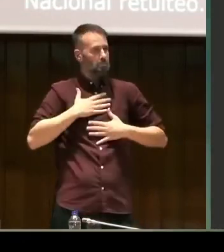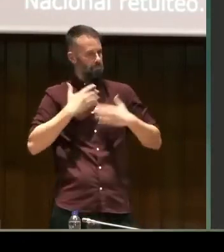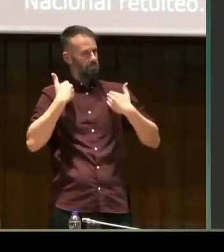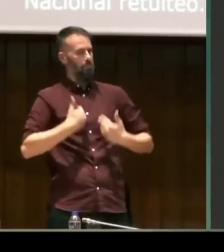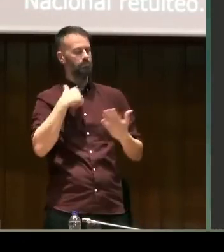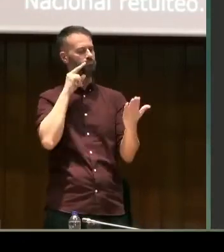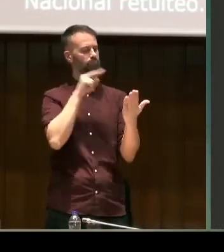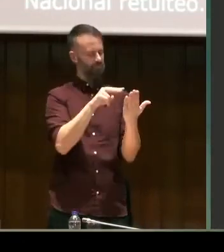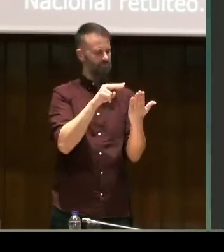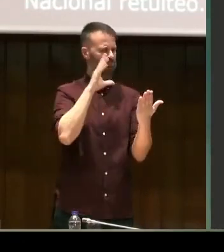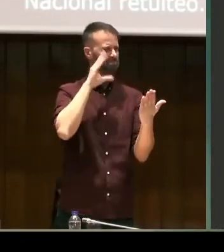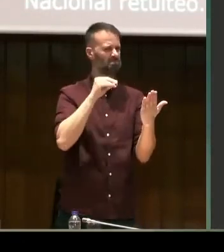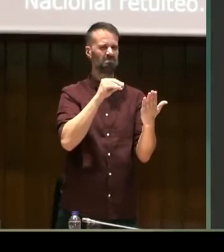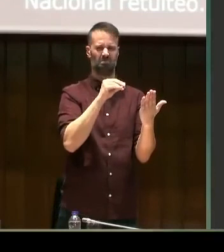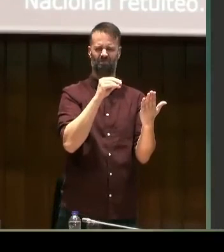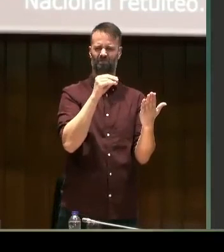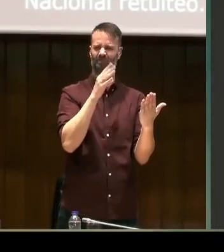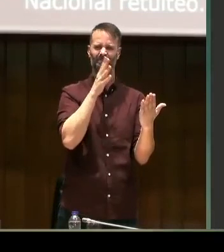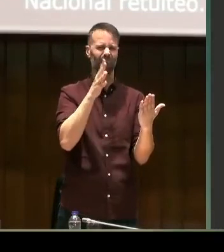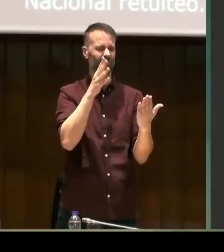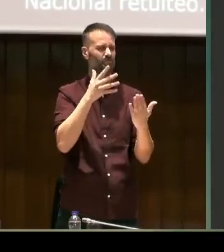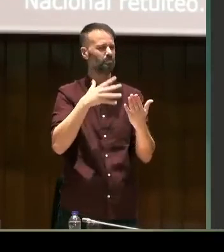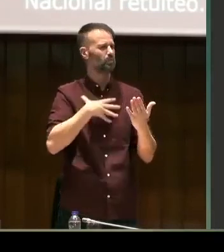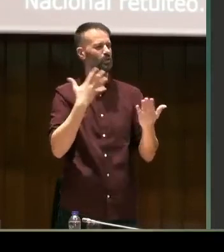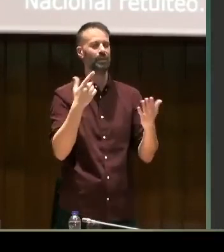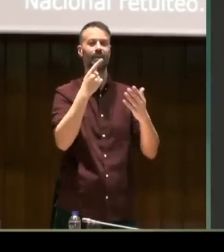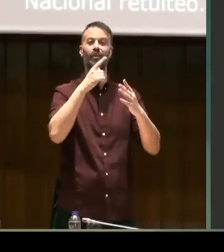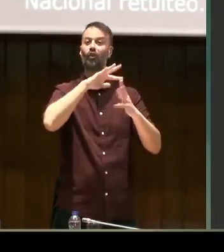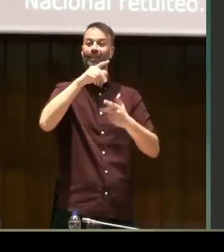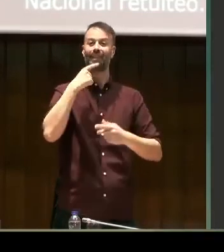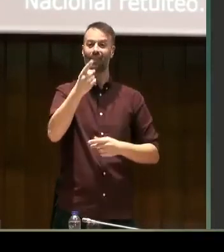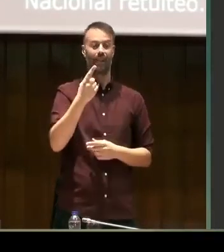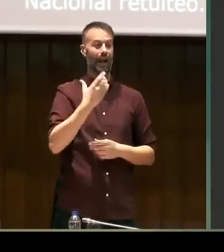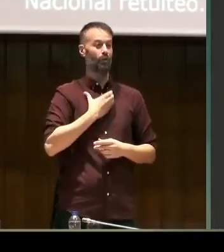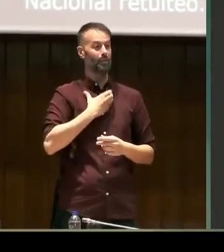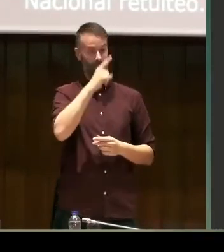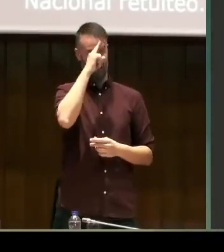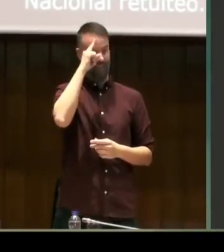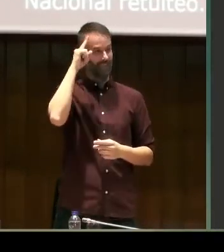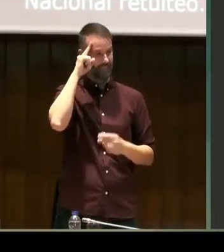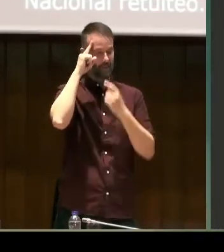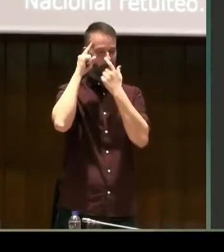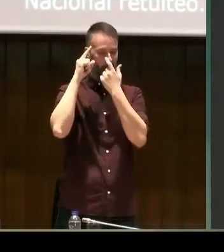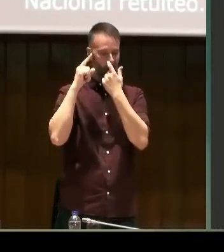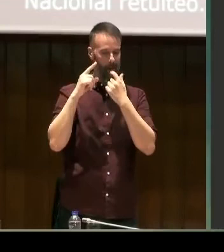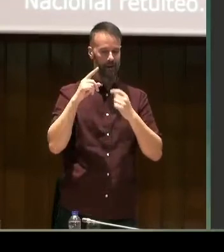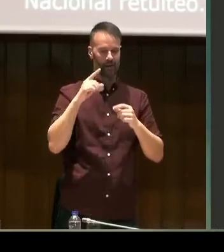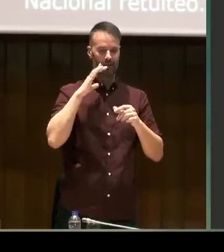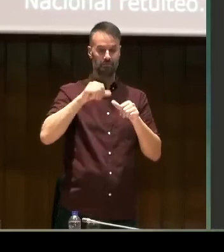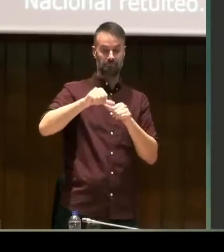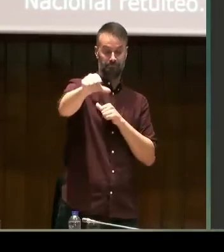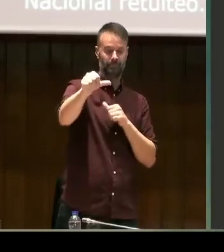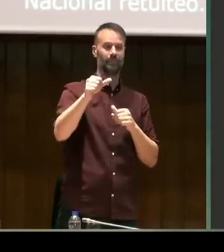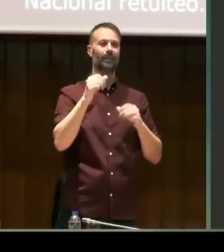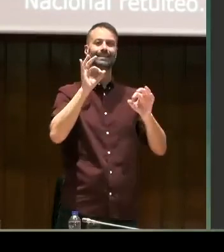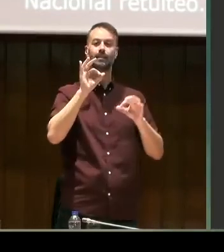septiembre, empezó a correr una noticia que yo mismo leí y que me pareció bastante desconcertante. Me preguntaba, ¿cómo es posible? Resultaba que el